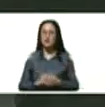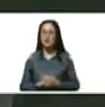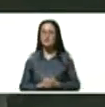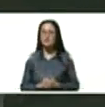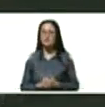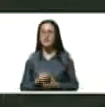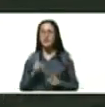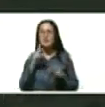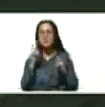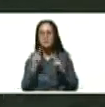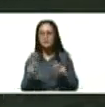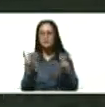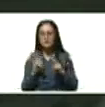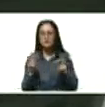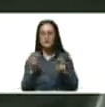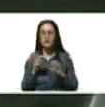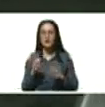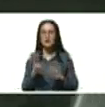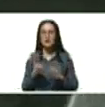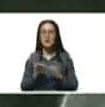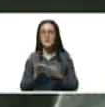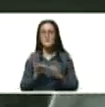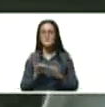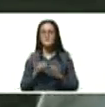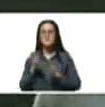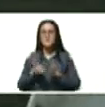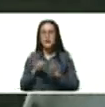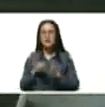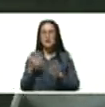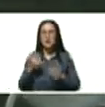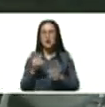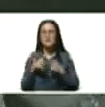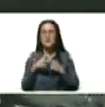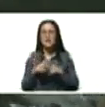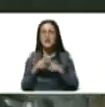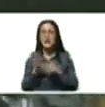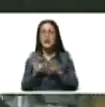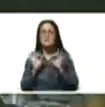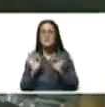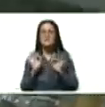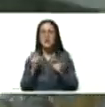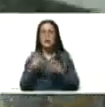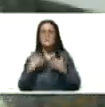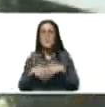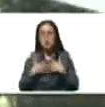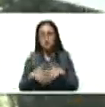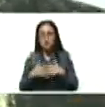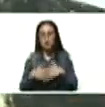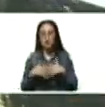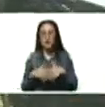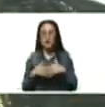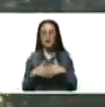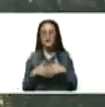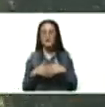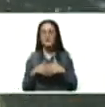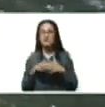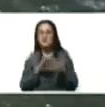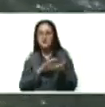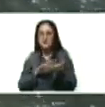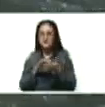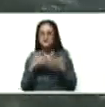que hacerle revisiones. Metro posee talleres especializados en motores, talleres especializados en la electrónica.